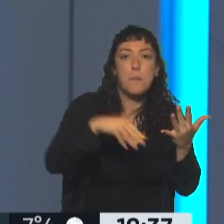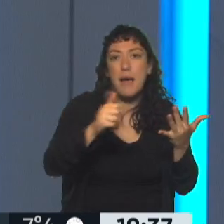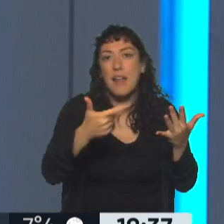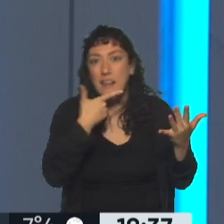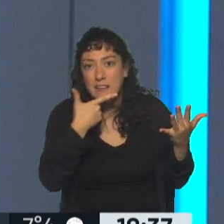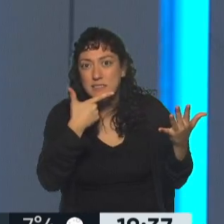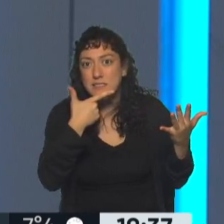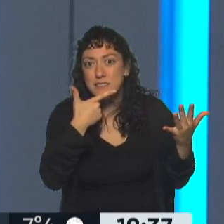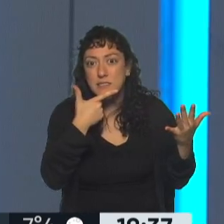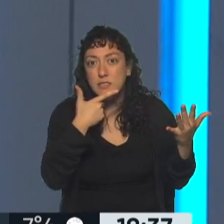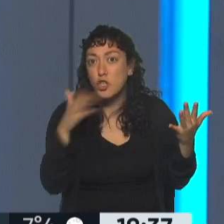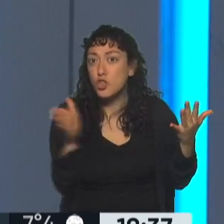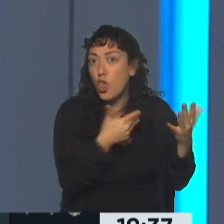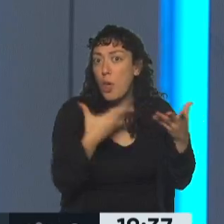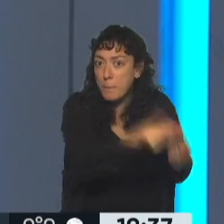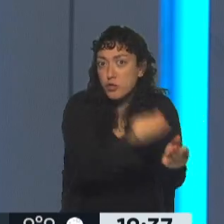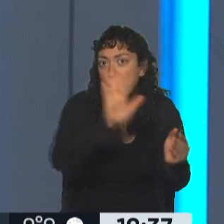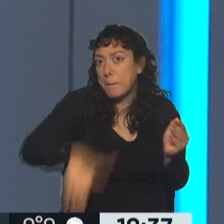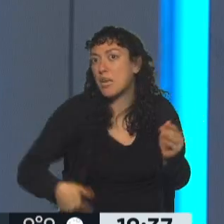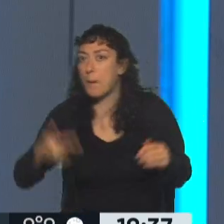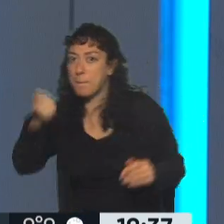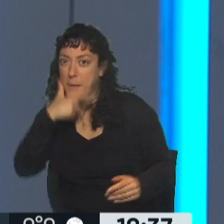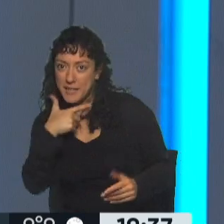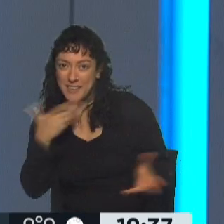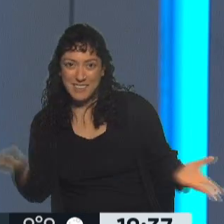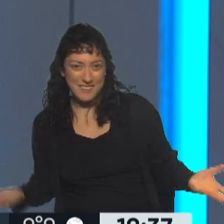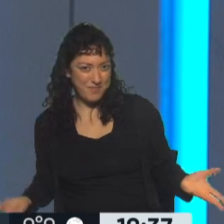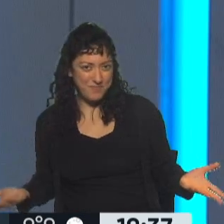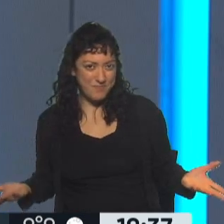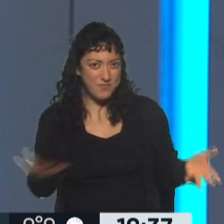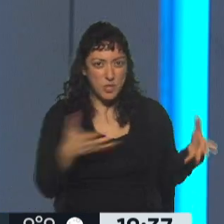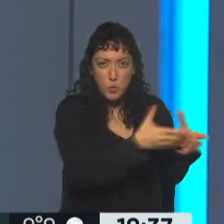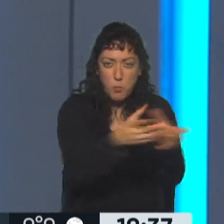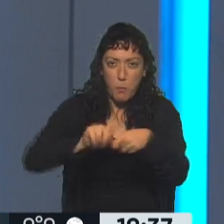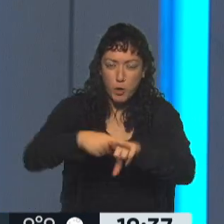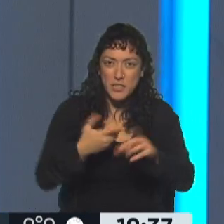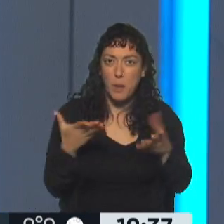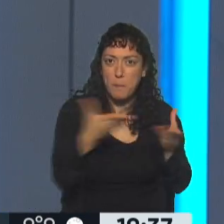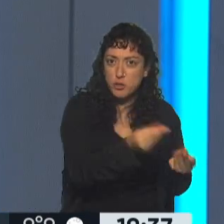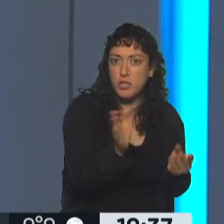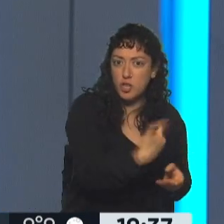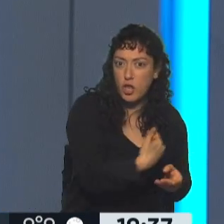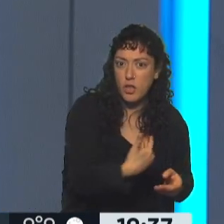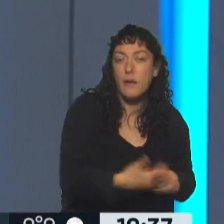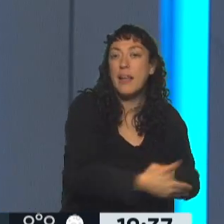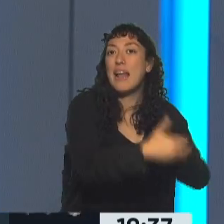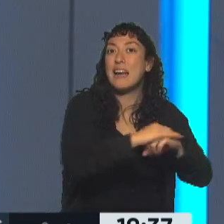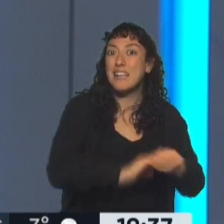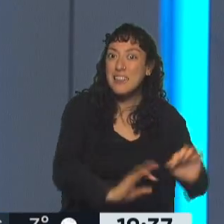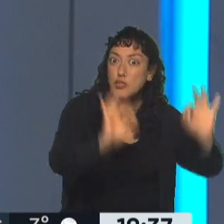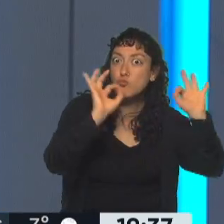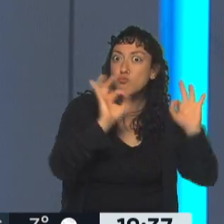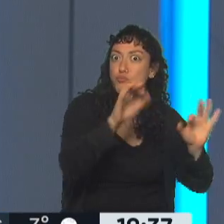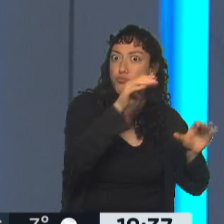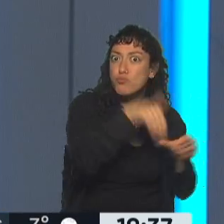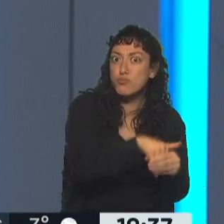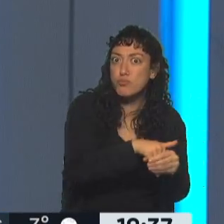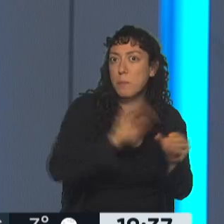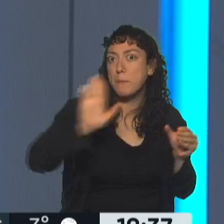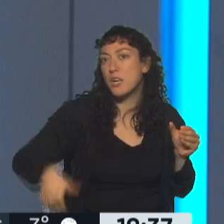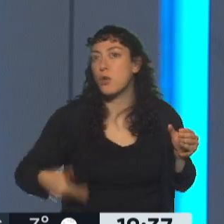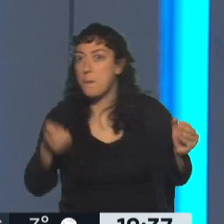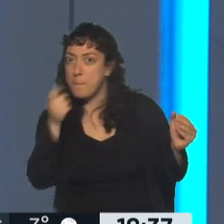Group. Creo, a ver, creo que más allá de la desmentida, me parece que es claro que apoya a Patricia Bullrich. Lo demuestra con acciones hace tiempo.